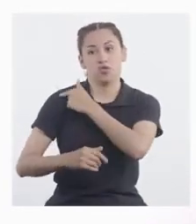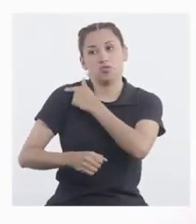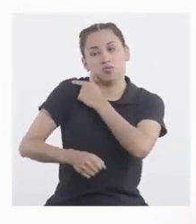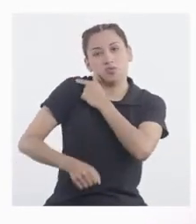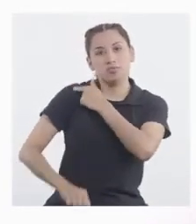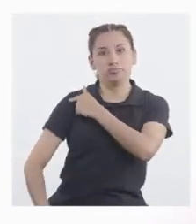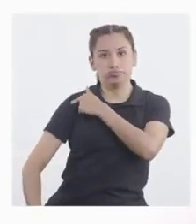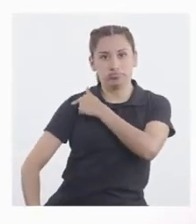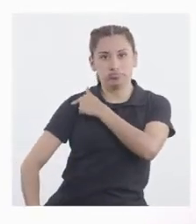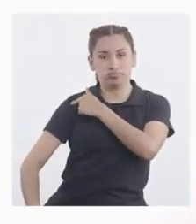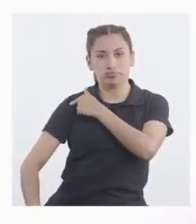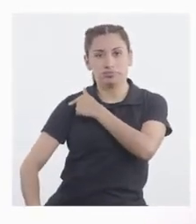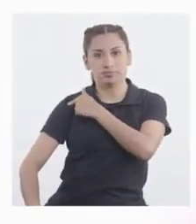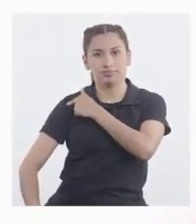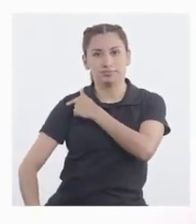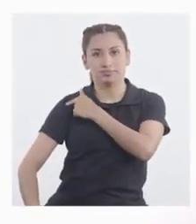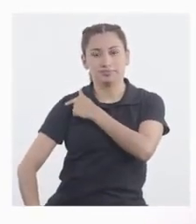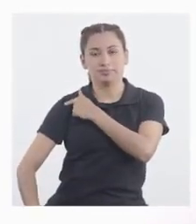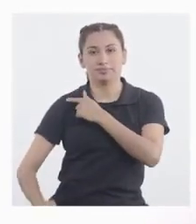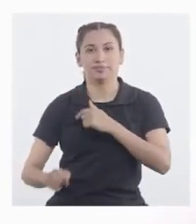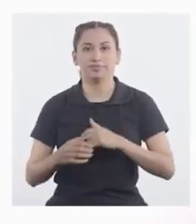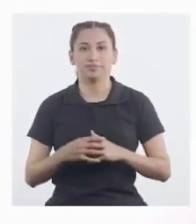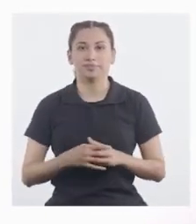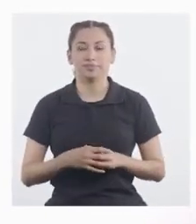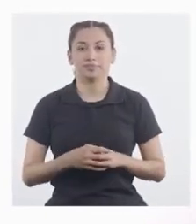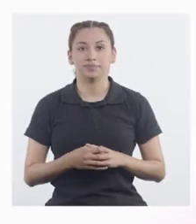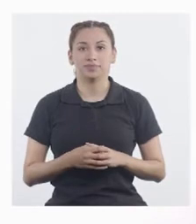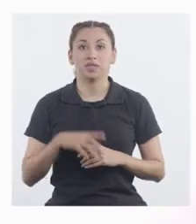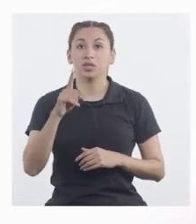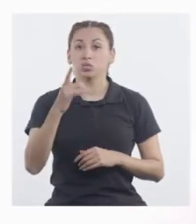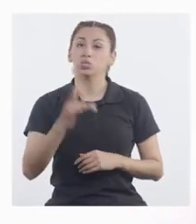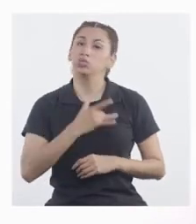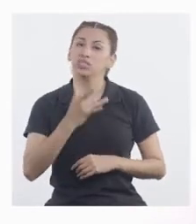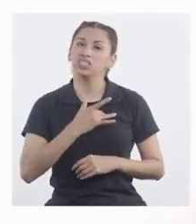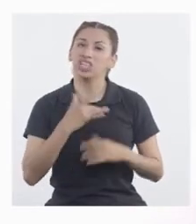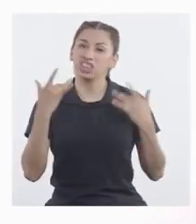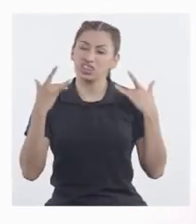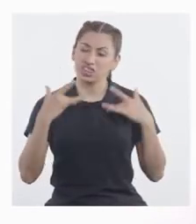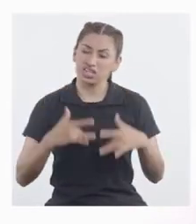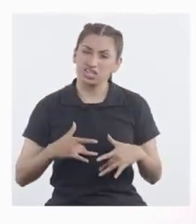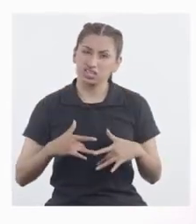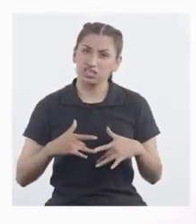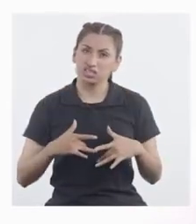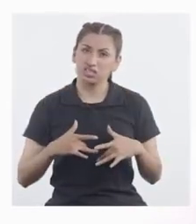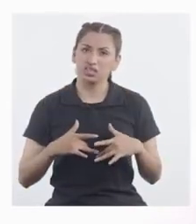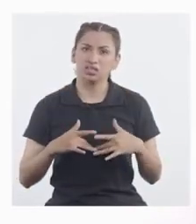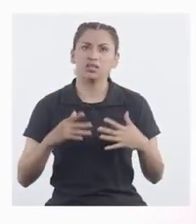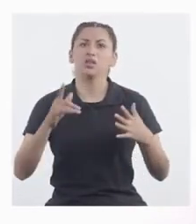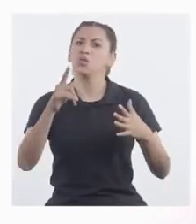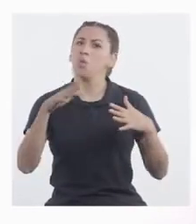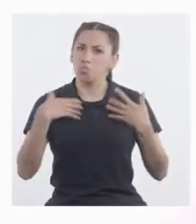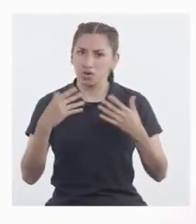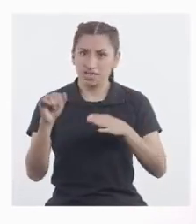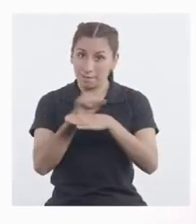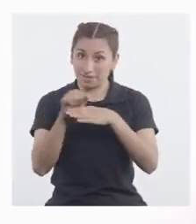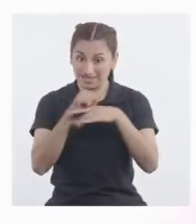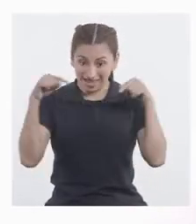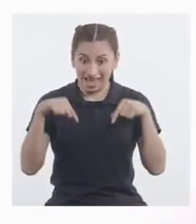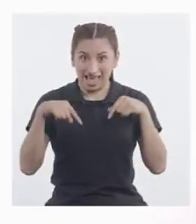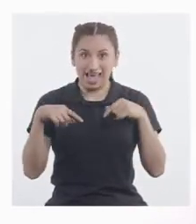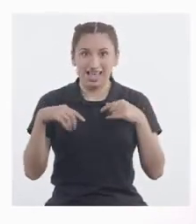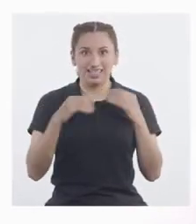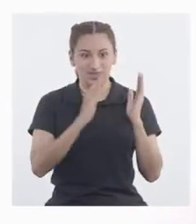hombro. Eso es. Si nos sentimos tristes o un poco decaídos, podemos hacer estos